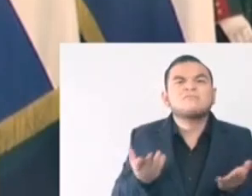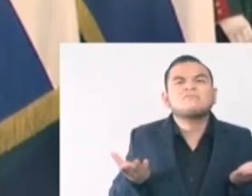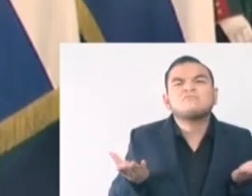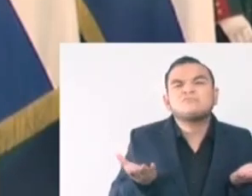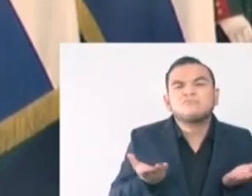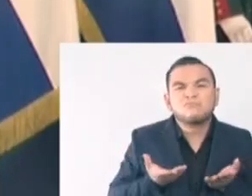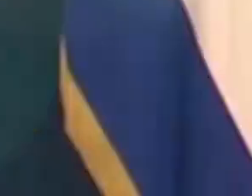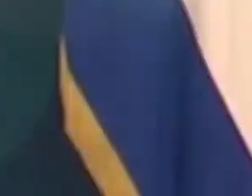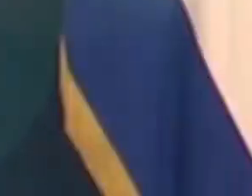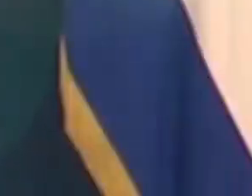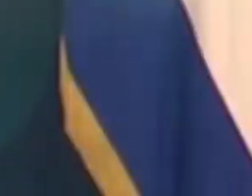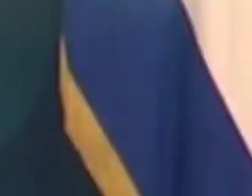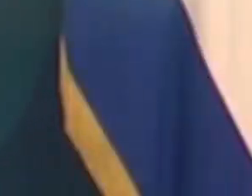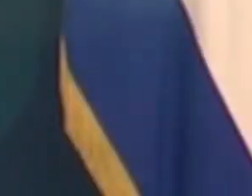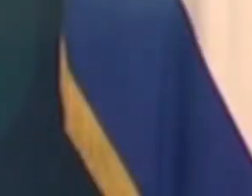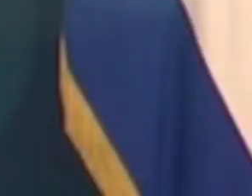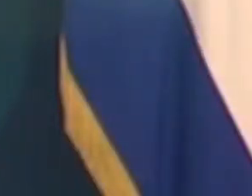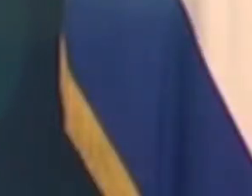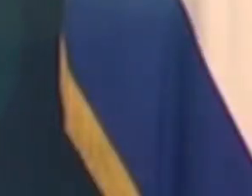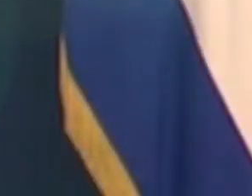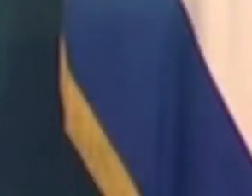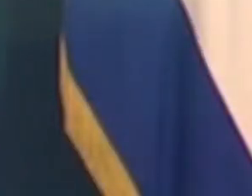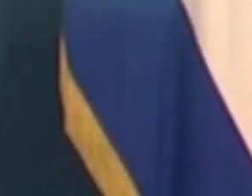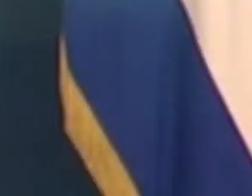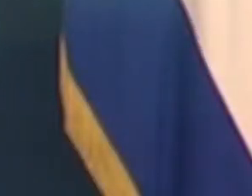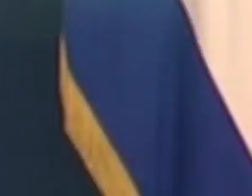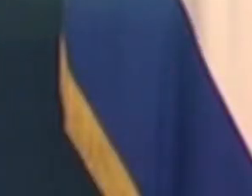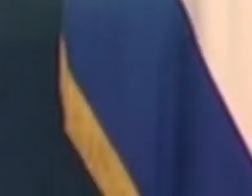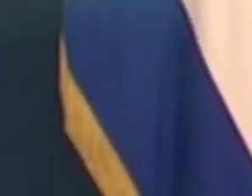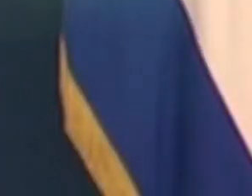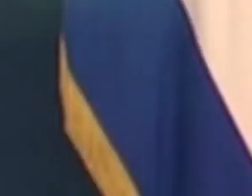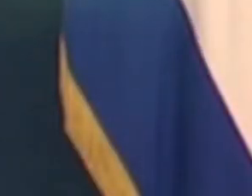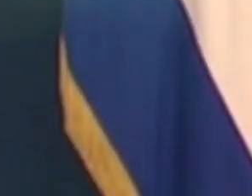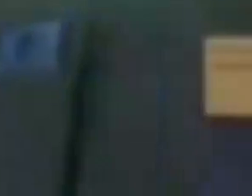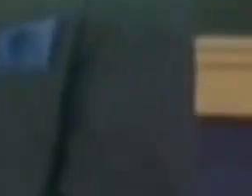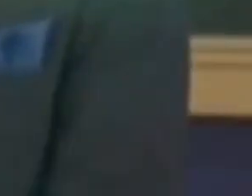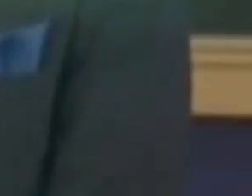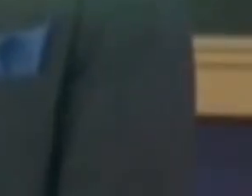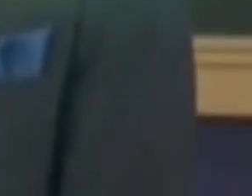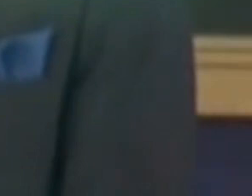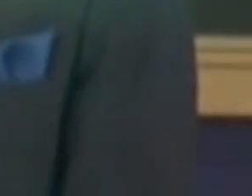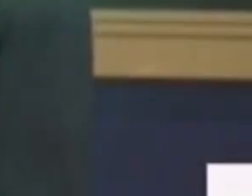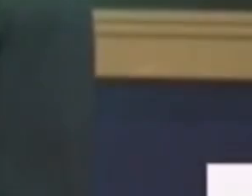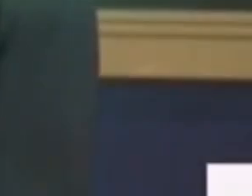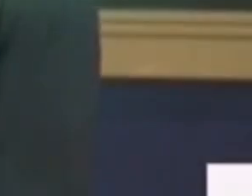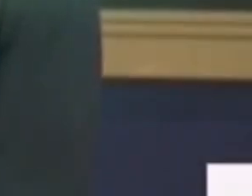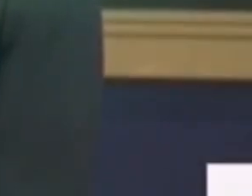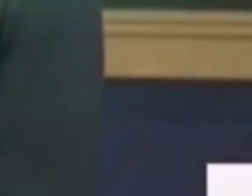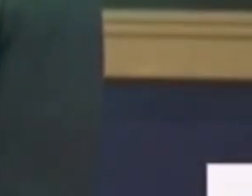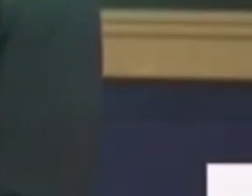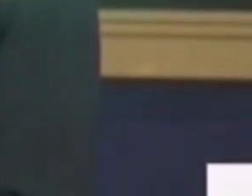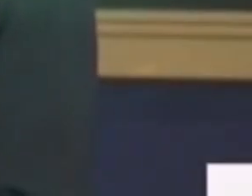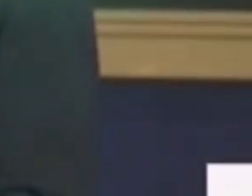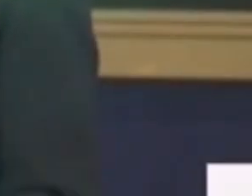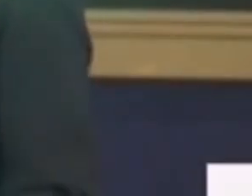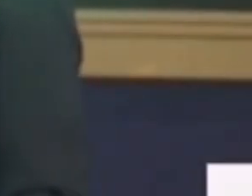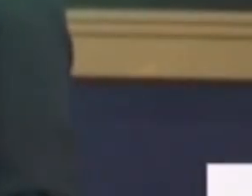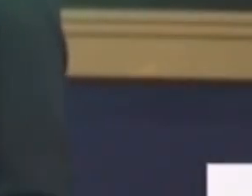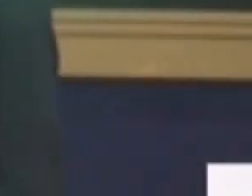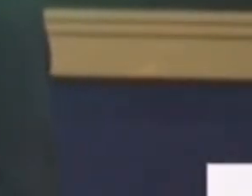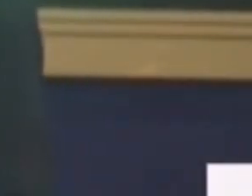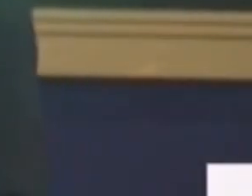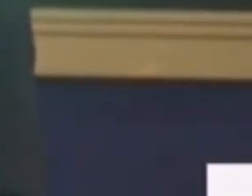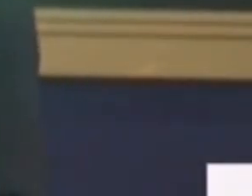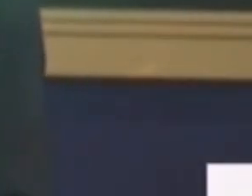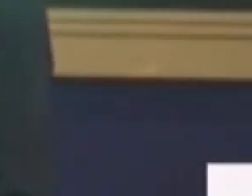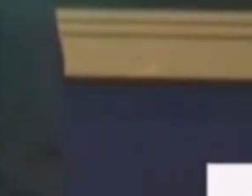distribuir iniciando en el primer trimestre del próximo año, es decir, enero, febrero y marzo. Y de nuevo, estamos